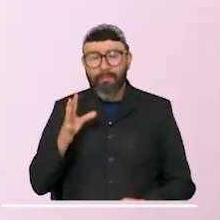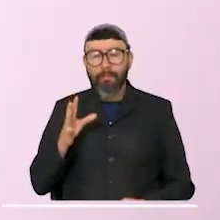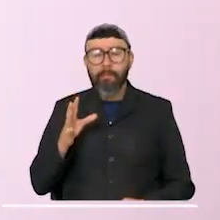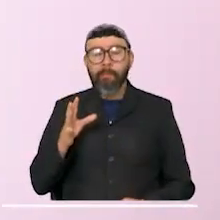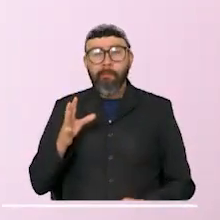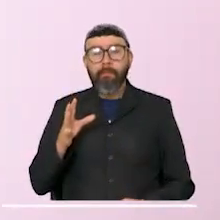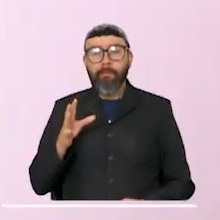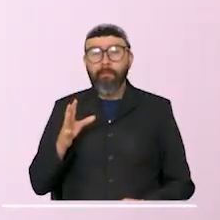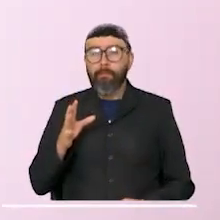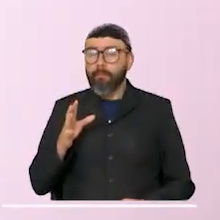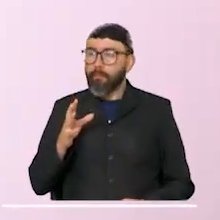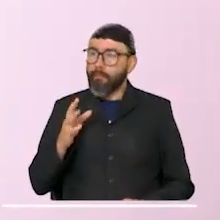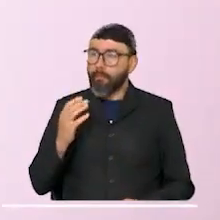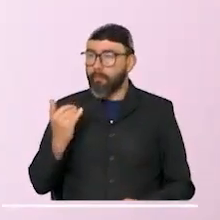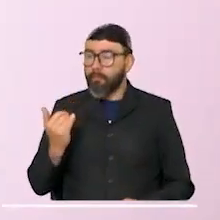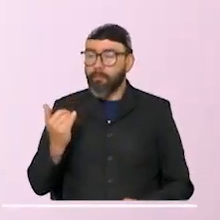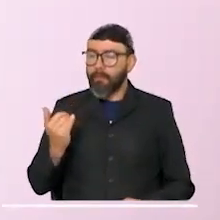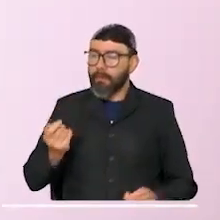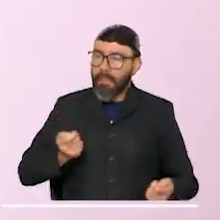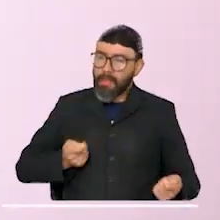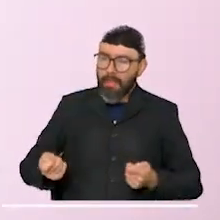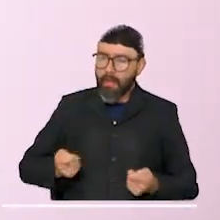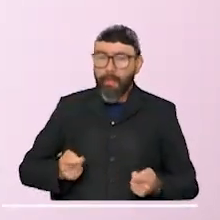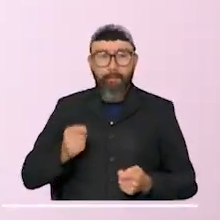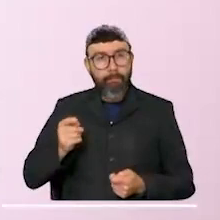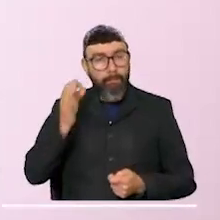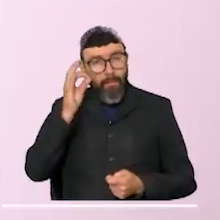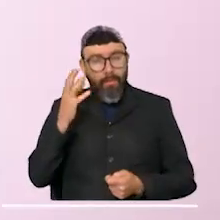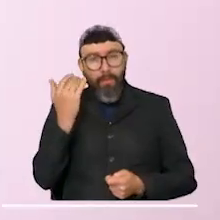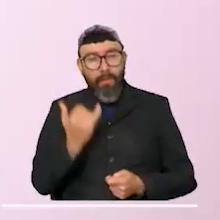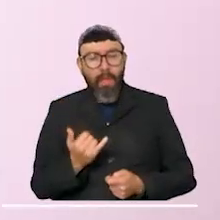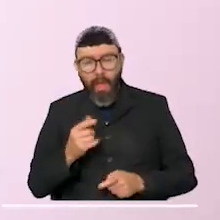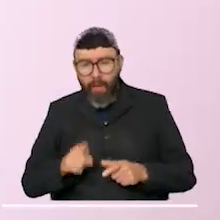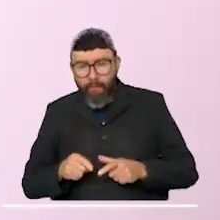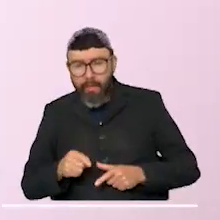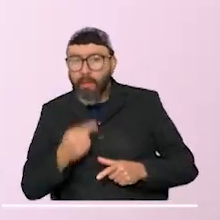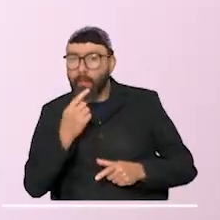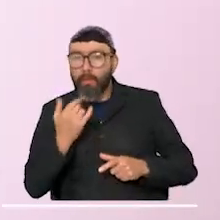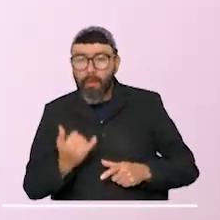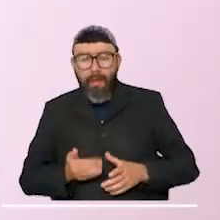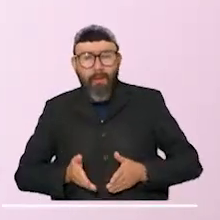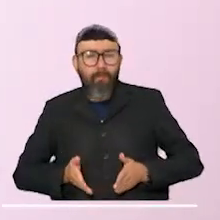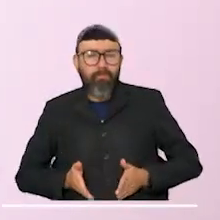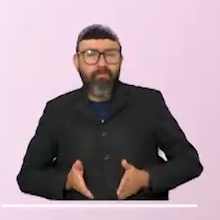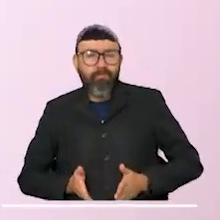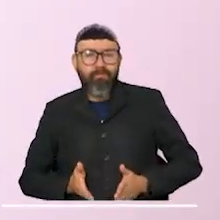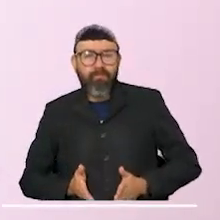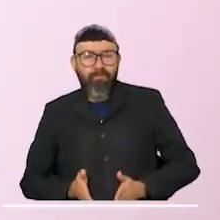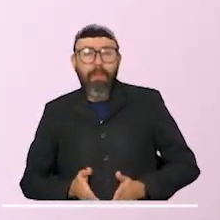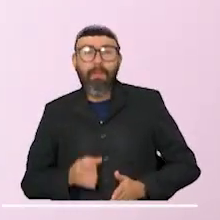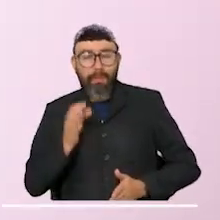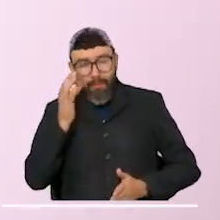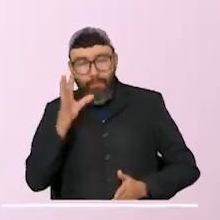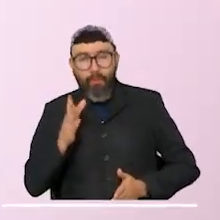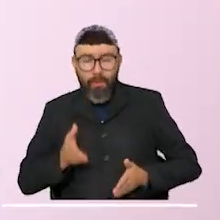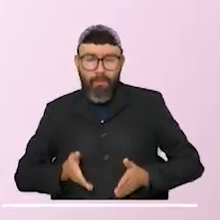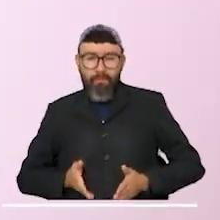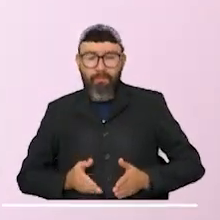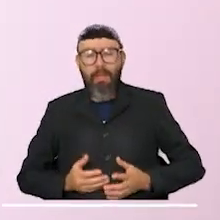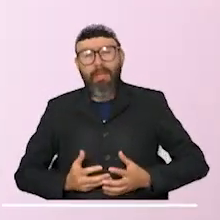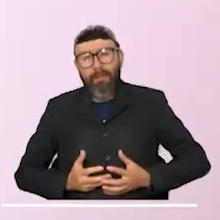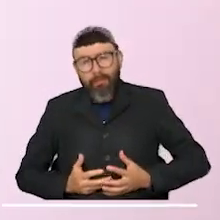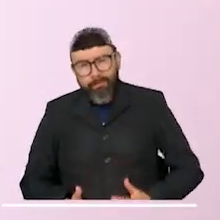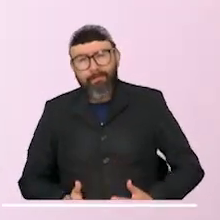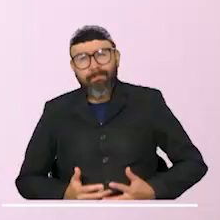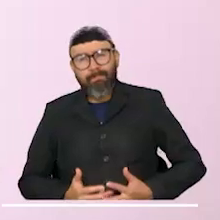una desproporción en la momento de salir la cabecita a través de la vagina en el momento del parto entonces pueden ocurrir desgarros y esto